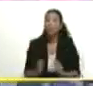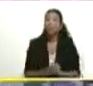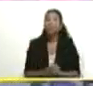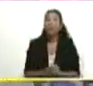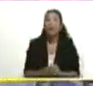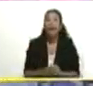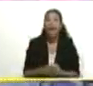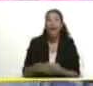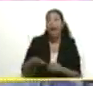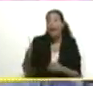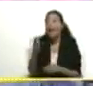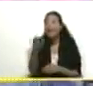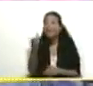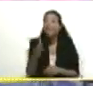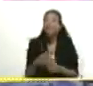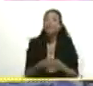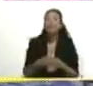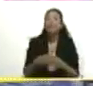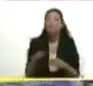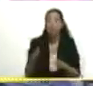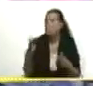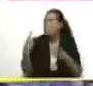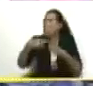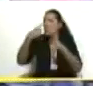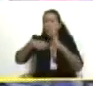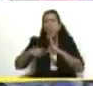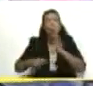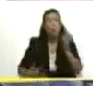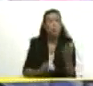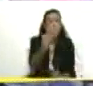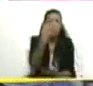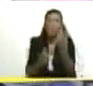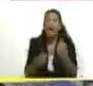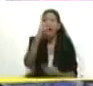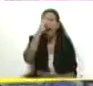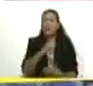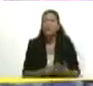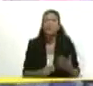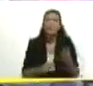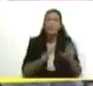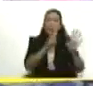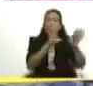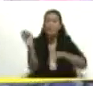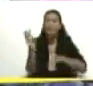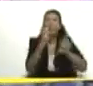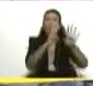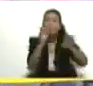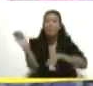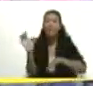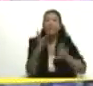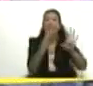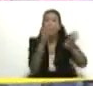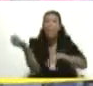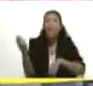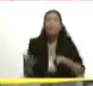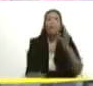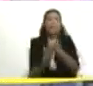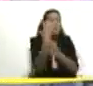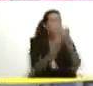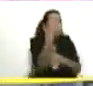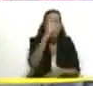Las Sardinas en Aiguatá. Y hubo un florecer en los 80, en los 90, que después coincidió con el